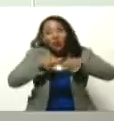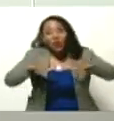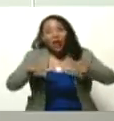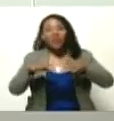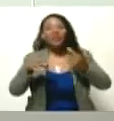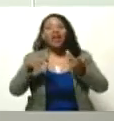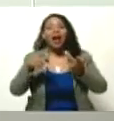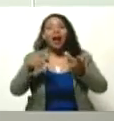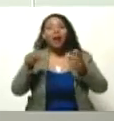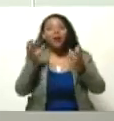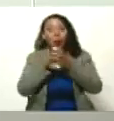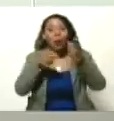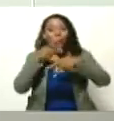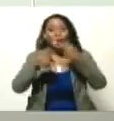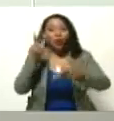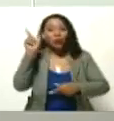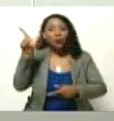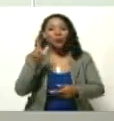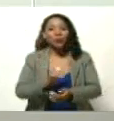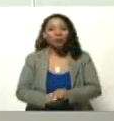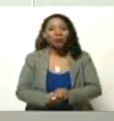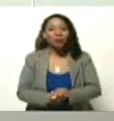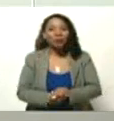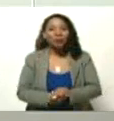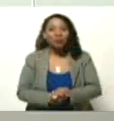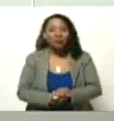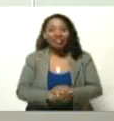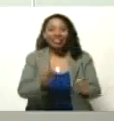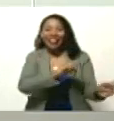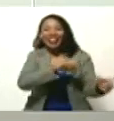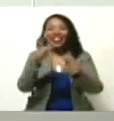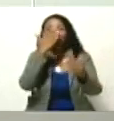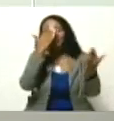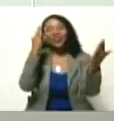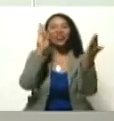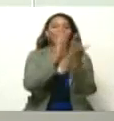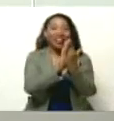queda el PSUV listo para afrontar